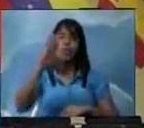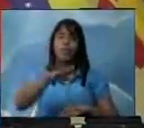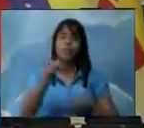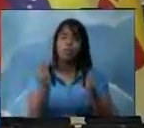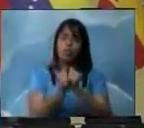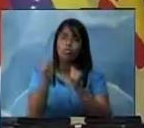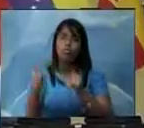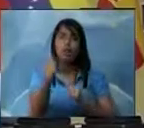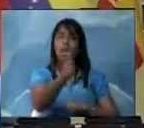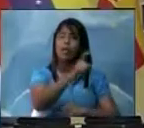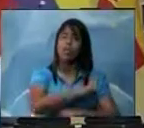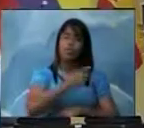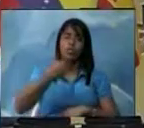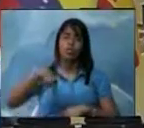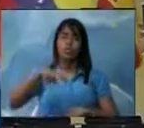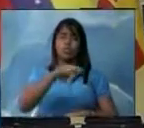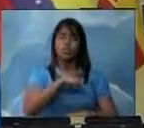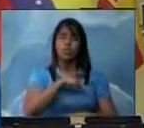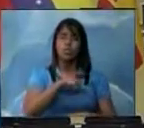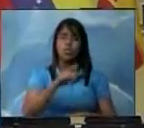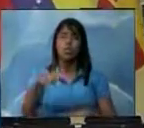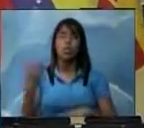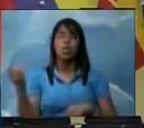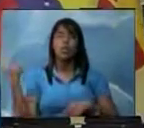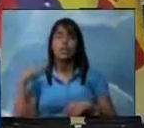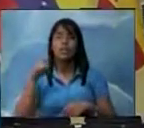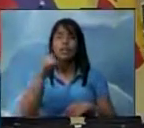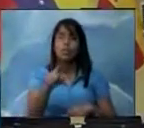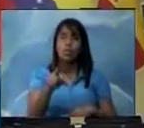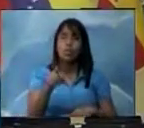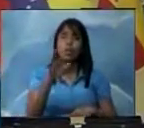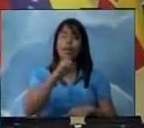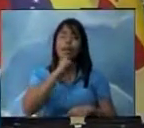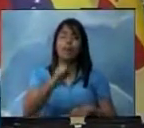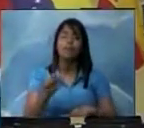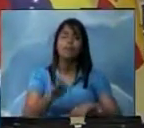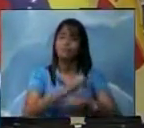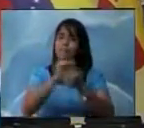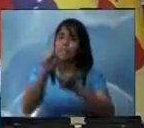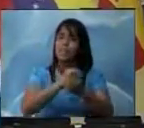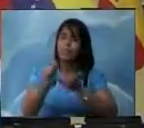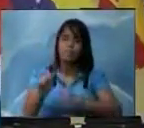con cada uno de nosotros. Aleluya. Lo que tiene usted es que desempolvar